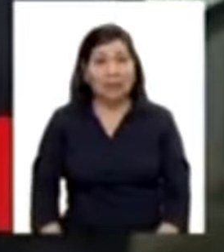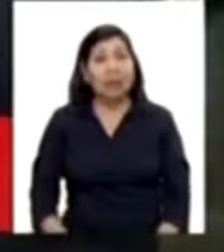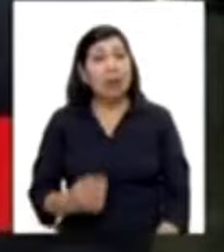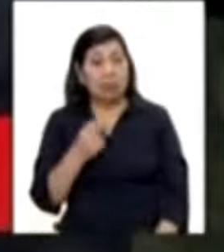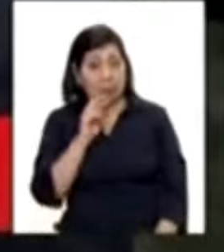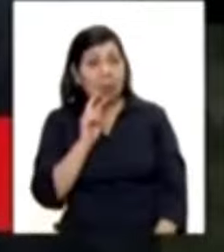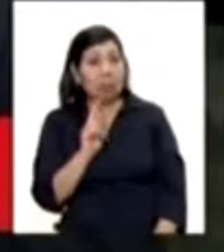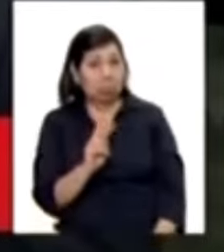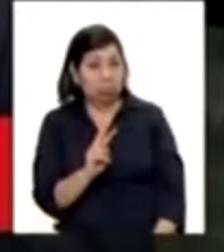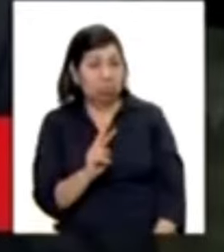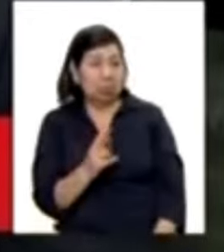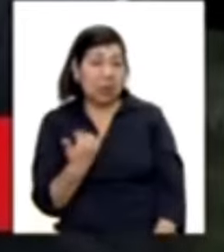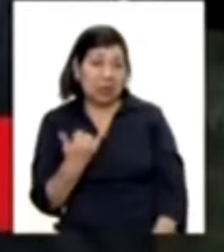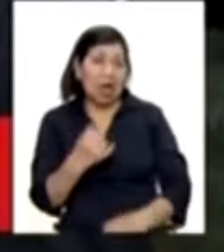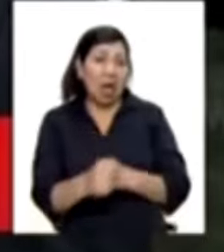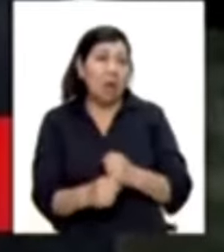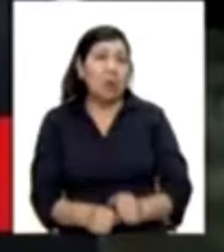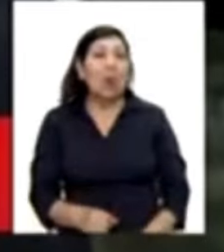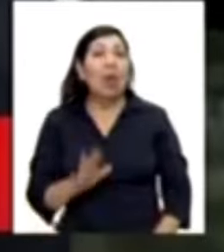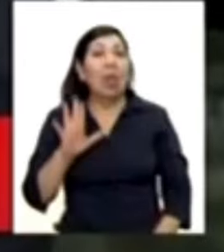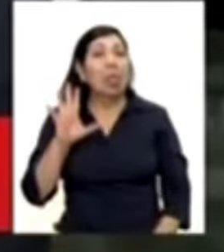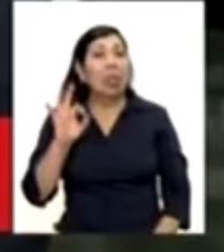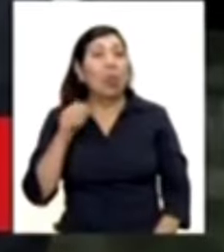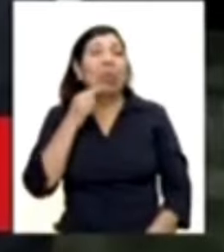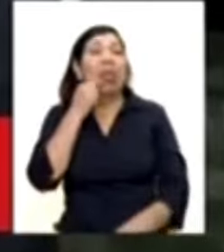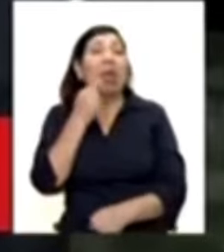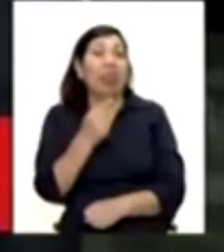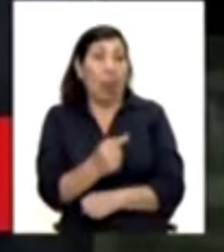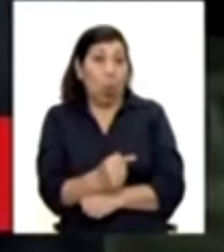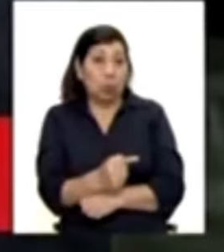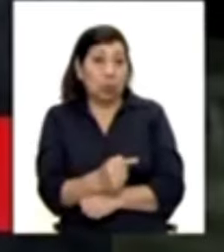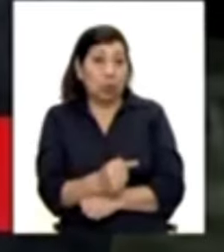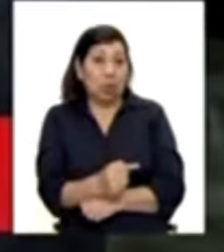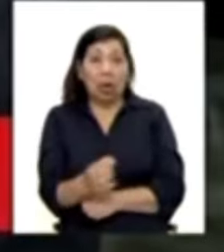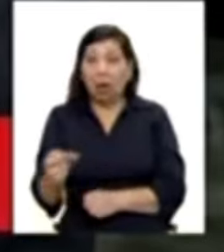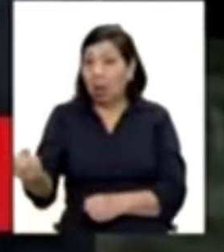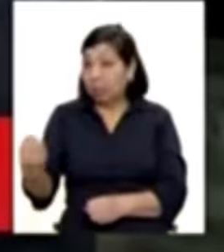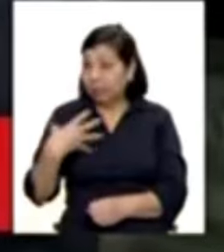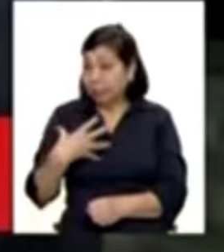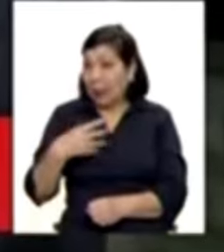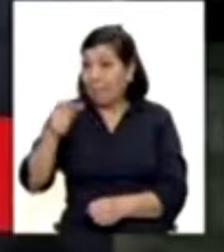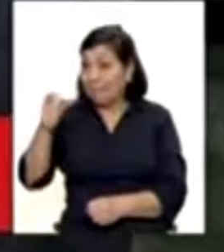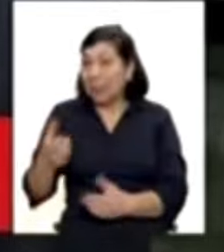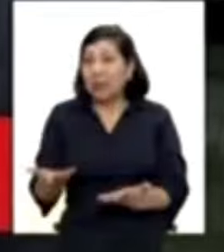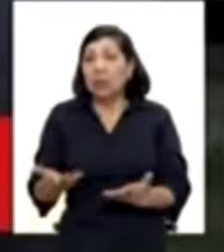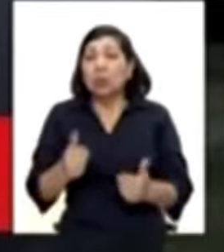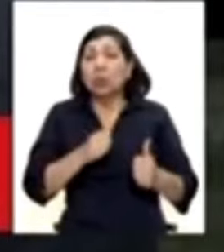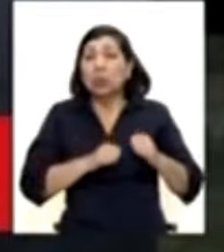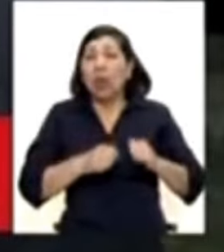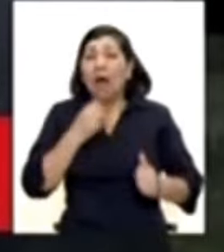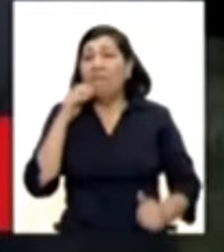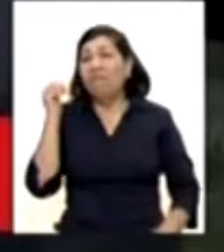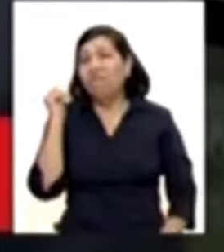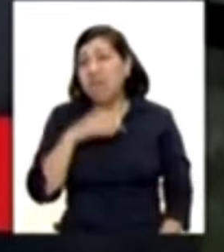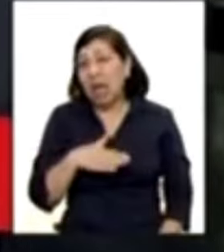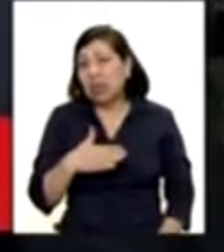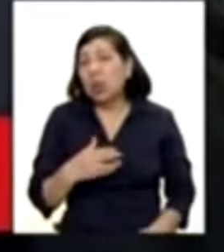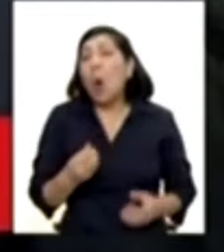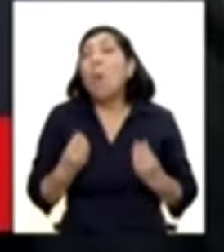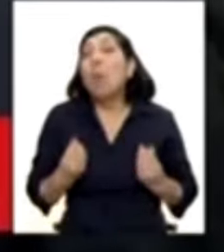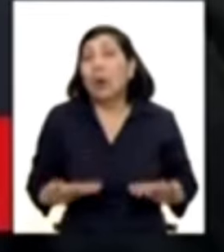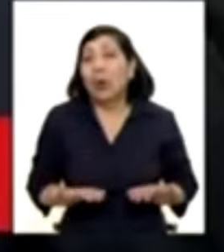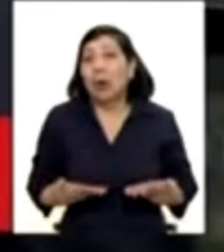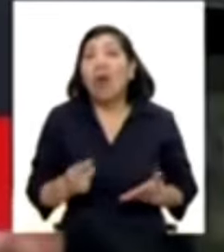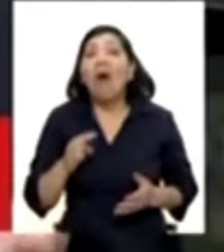que hemos advertido alrededor de este año han sido 50 denuncias donde ciudadanos nos han informado que han sido víctimas de estafa porque a